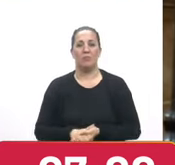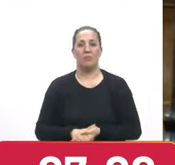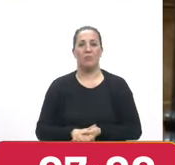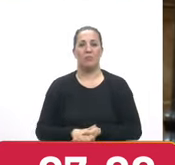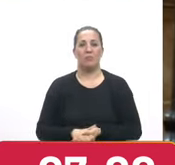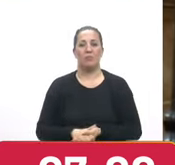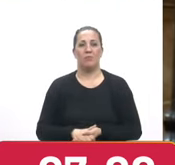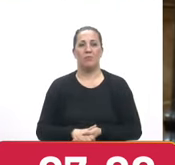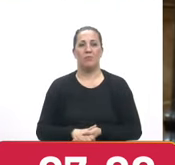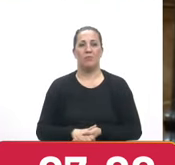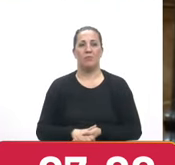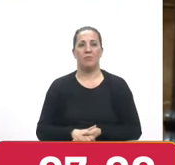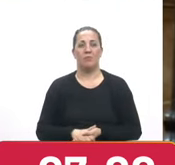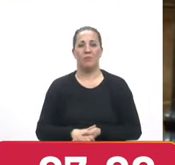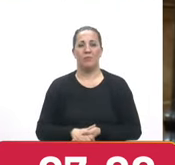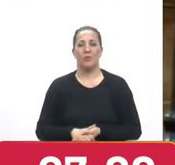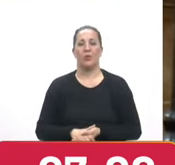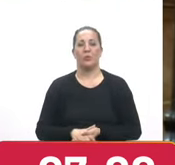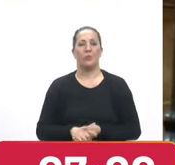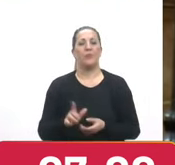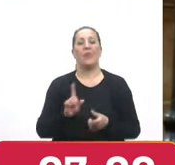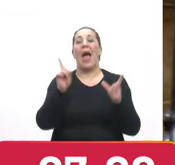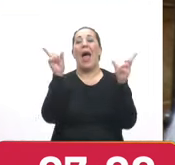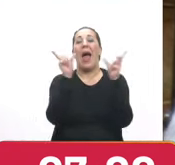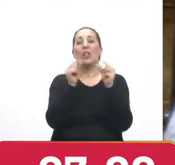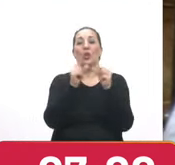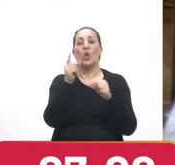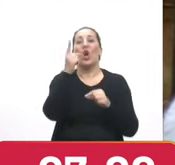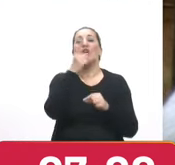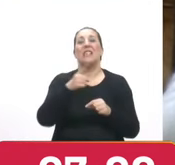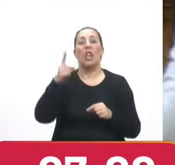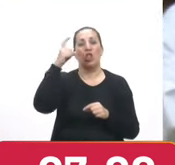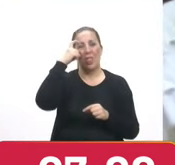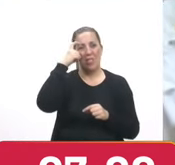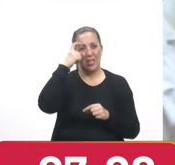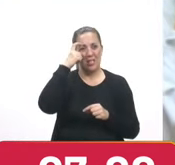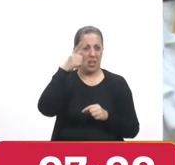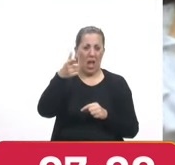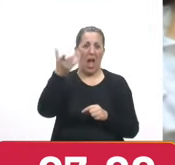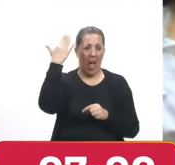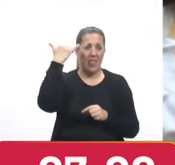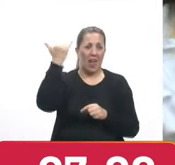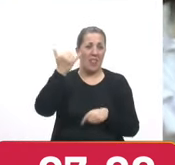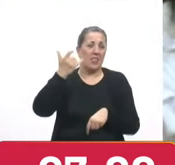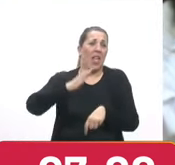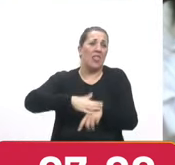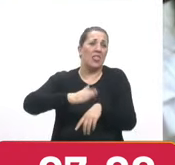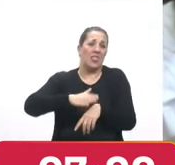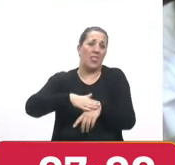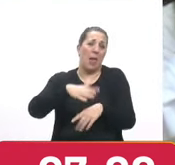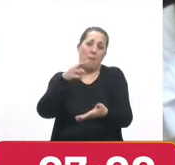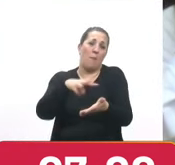electrónicos no el artículo 110 ha tenido tiempo senador Levi para leerlo